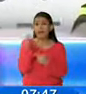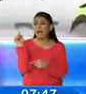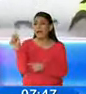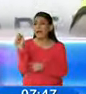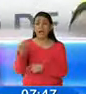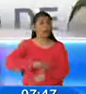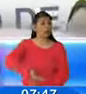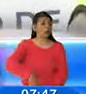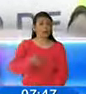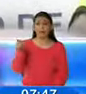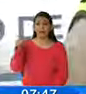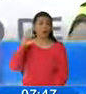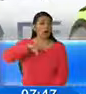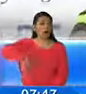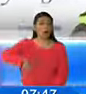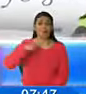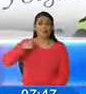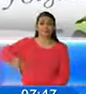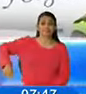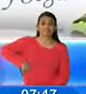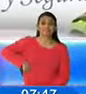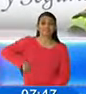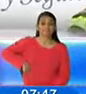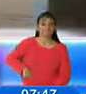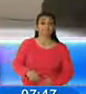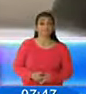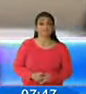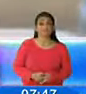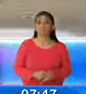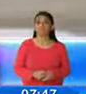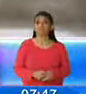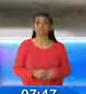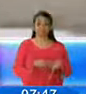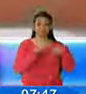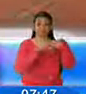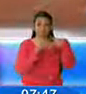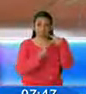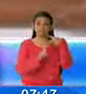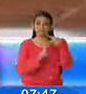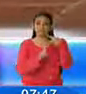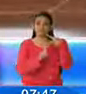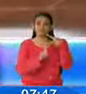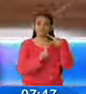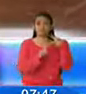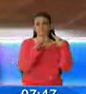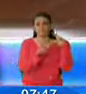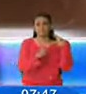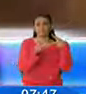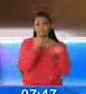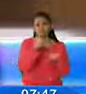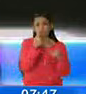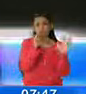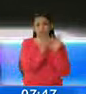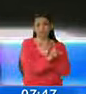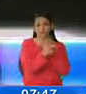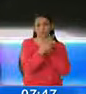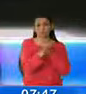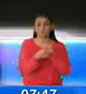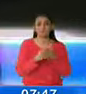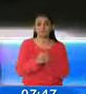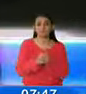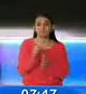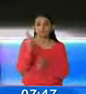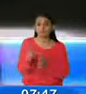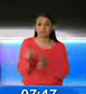sido objeto de robo con arma blanca. En estos dos casos, las víctimas realizaron las denuncias respectivas y